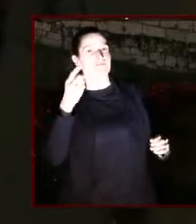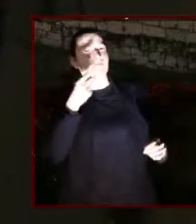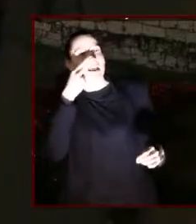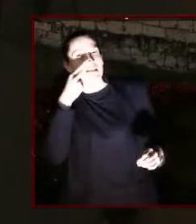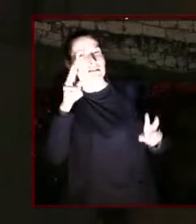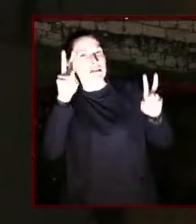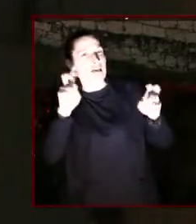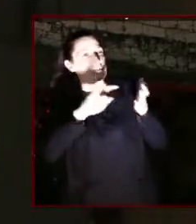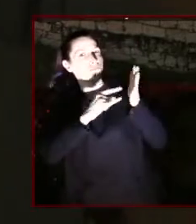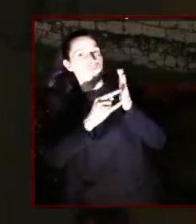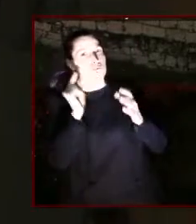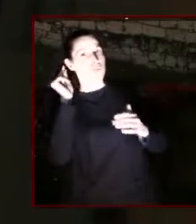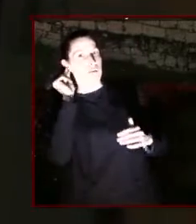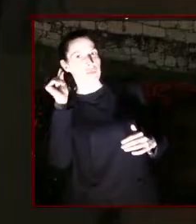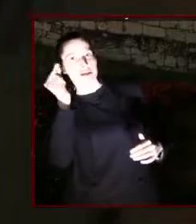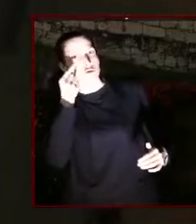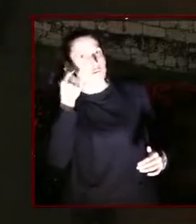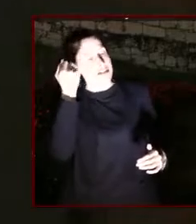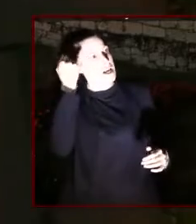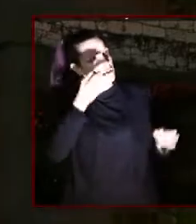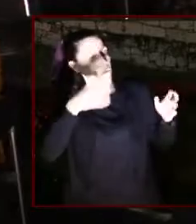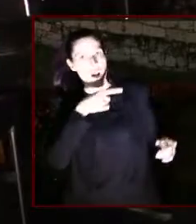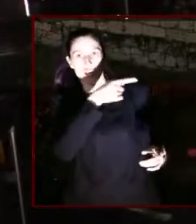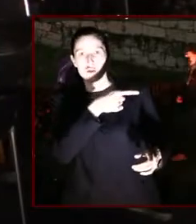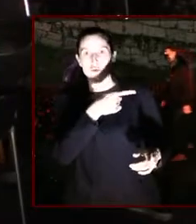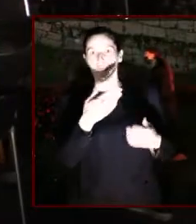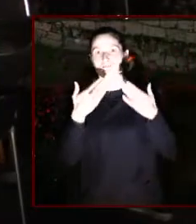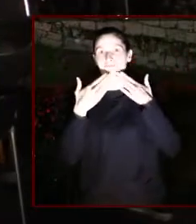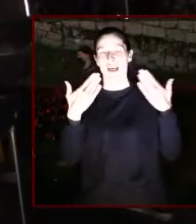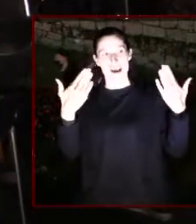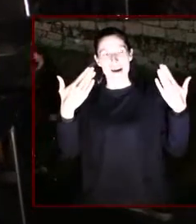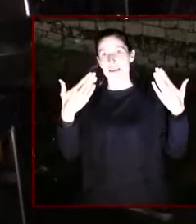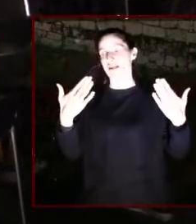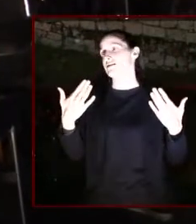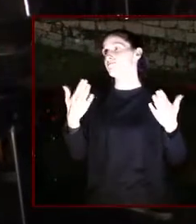con tanto talento como teu. Moitísimas gracias. Un fortísimo aplauso para gracias, Eva. Gracias.